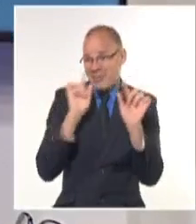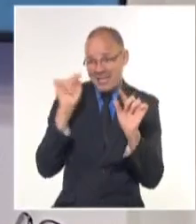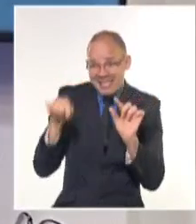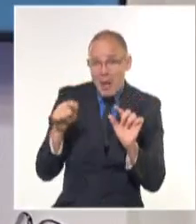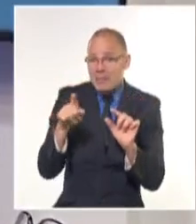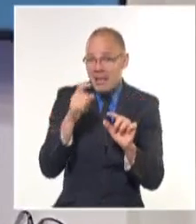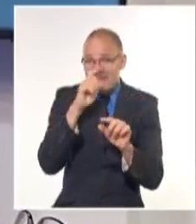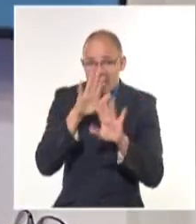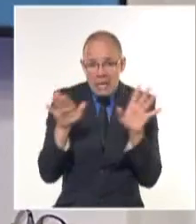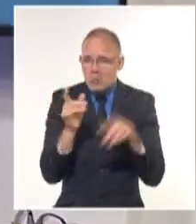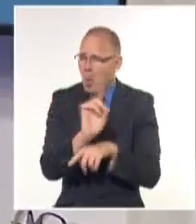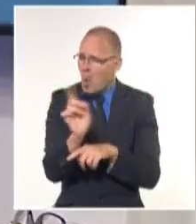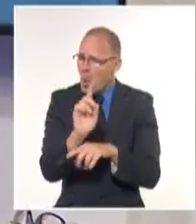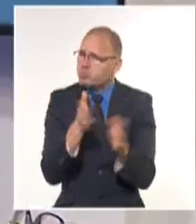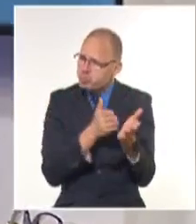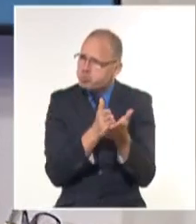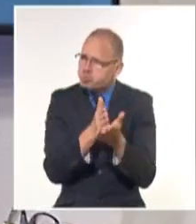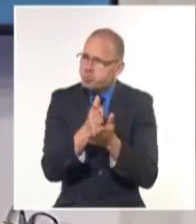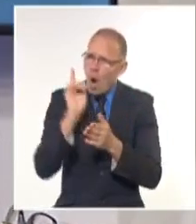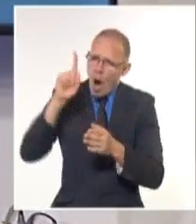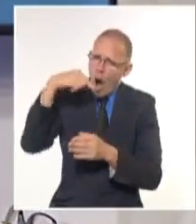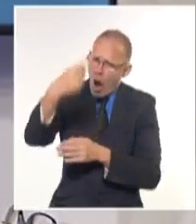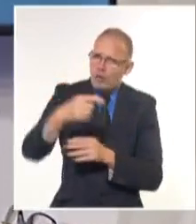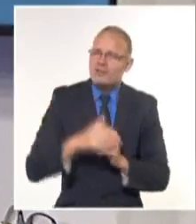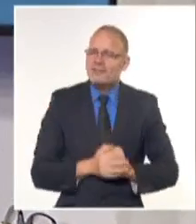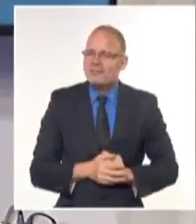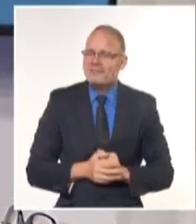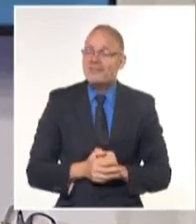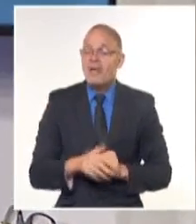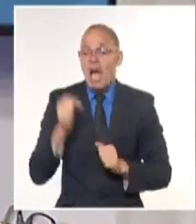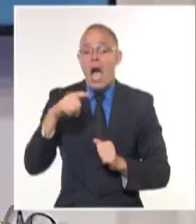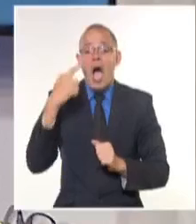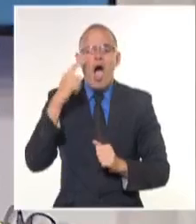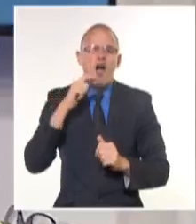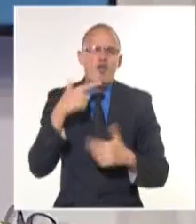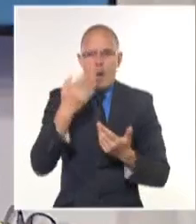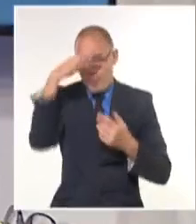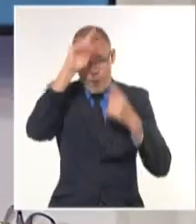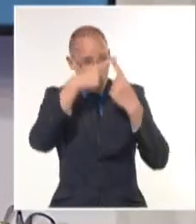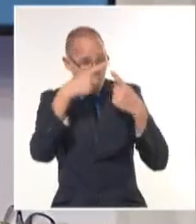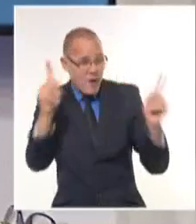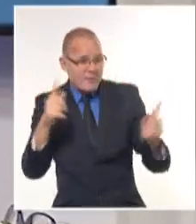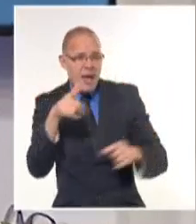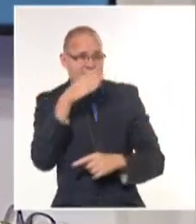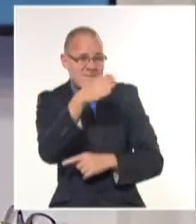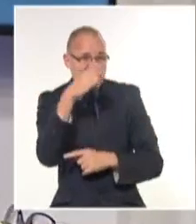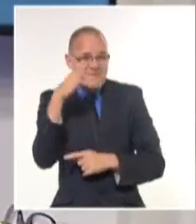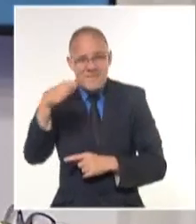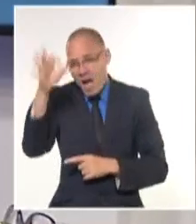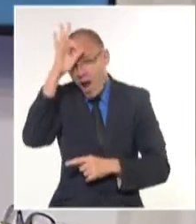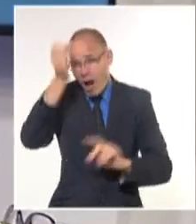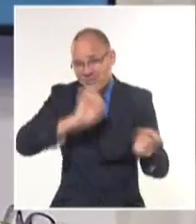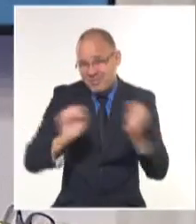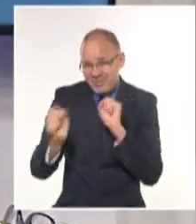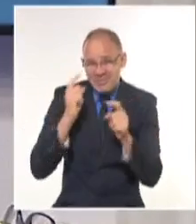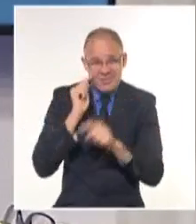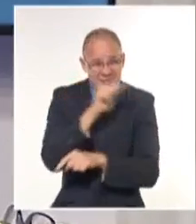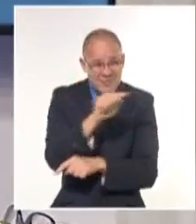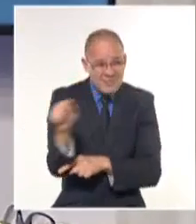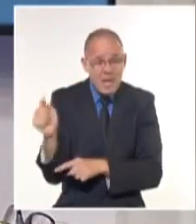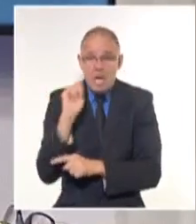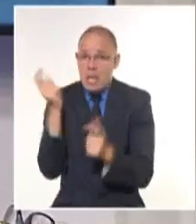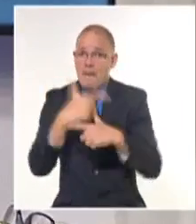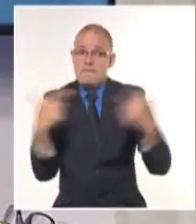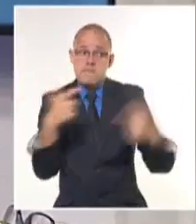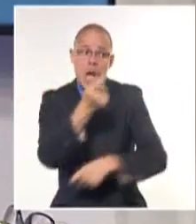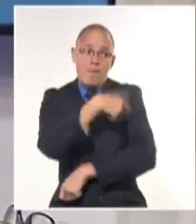pronto y seguiremos también al detalle este segundo ejercicio que se está desarrollando con acciones muy concretas que responden a ese clamor mayoritario de los